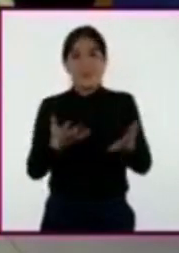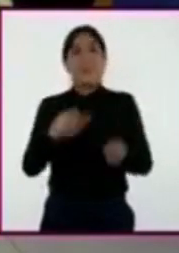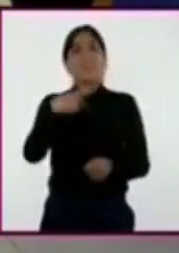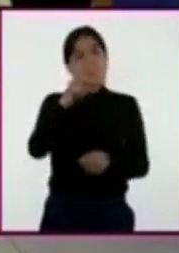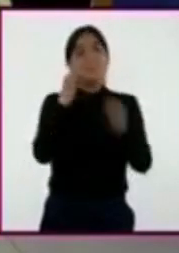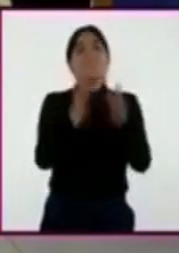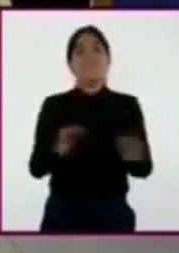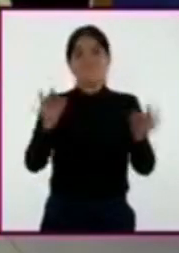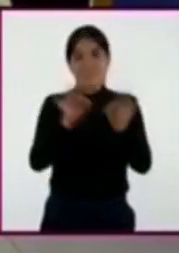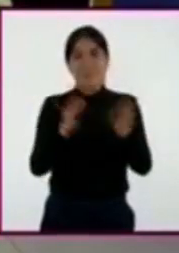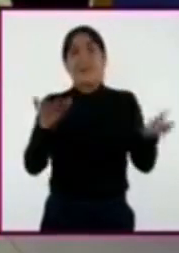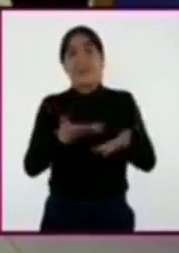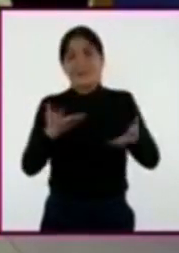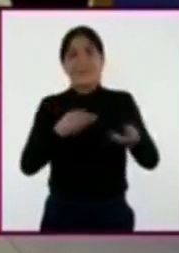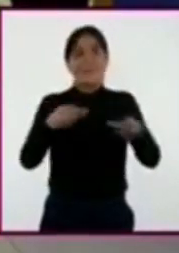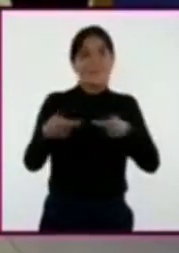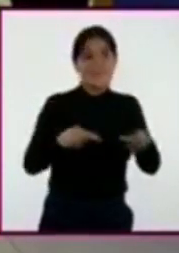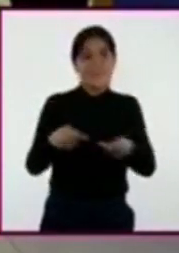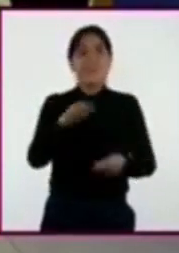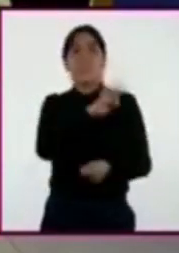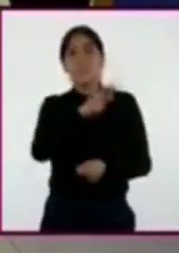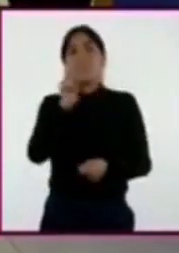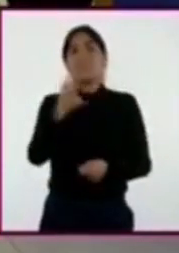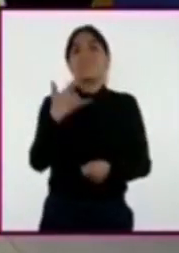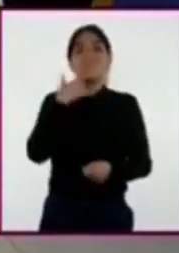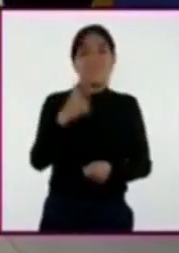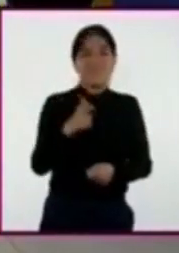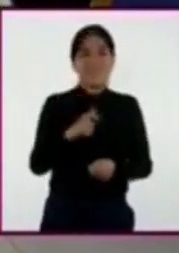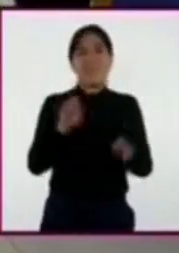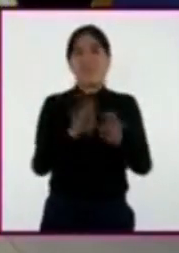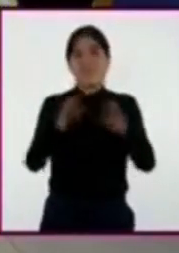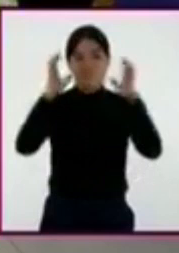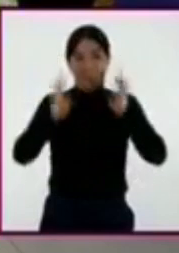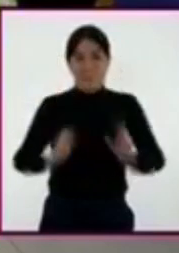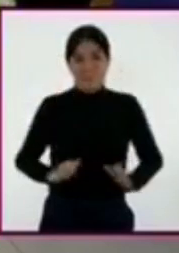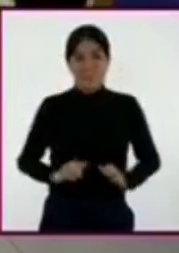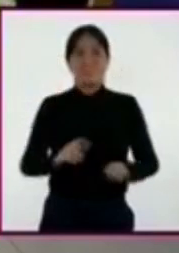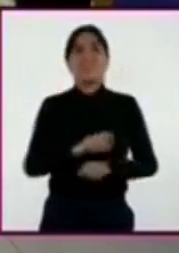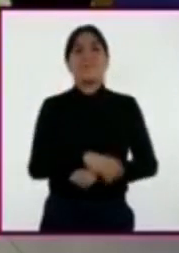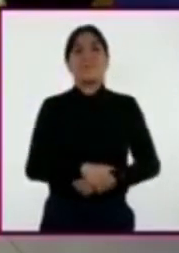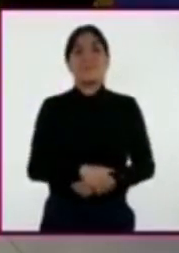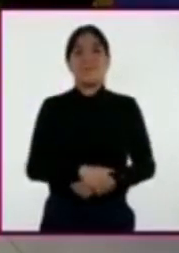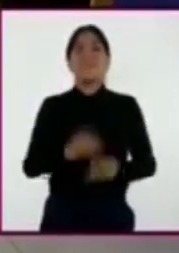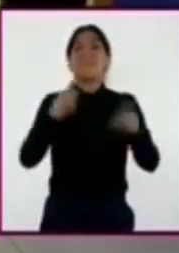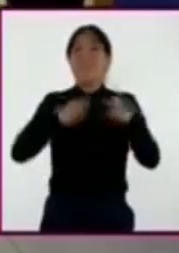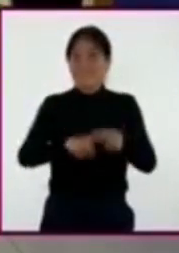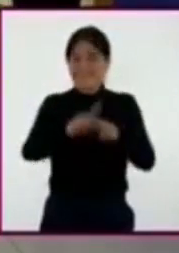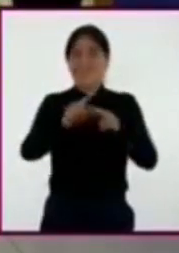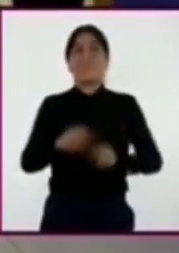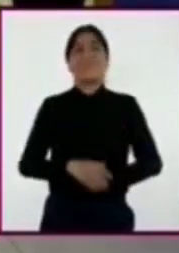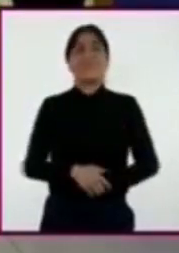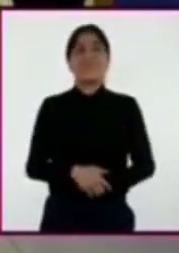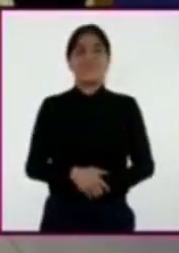es importante realizarlo para lograr activar todos nuestros sistemas corporales. ¡Comenzamos!